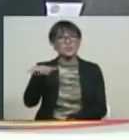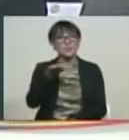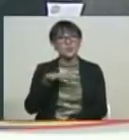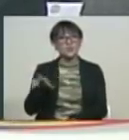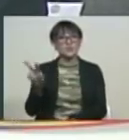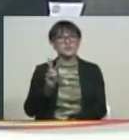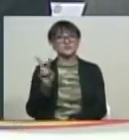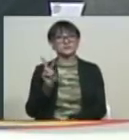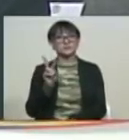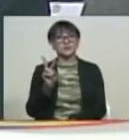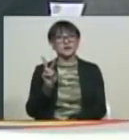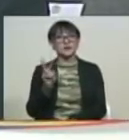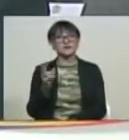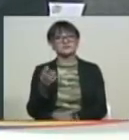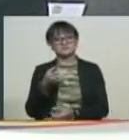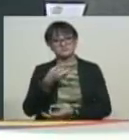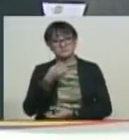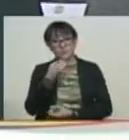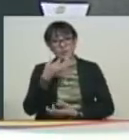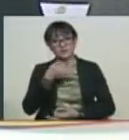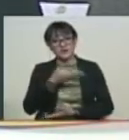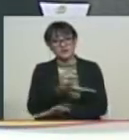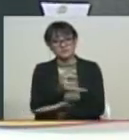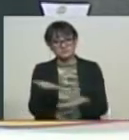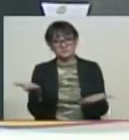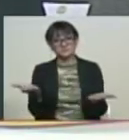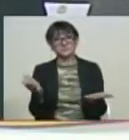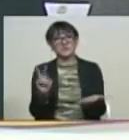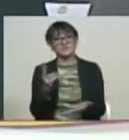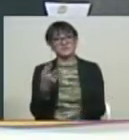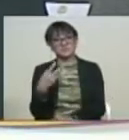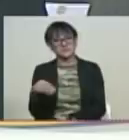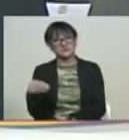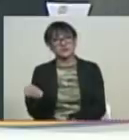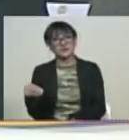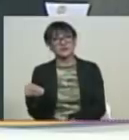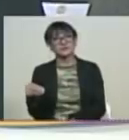presidente, vicepresidente, a los